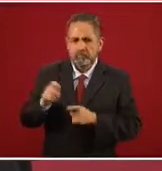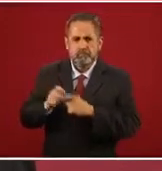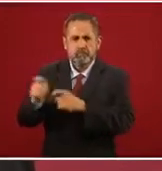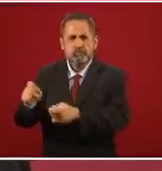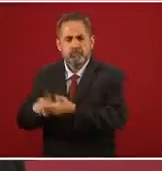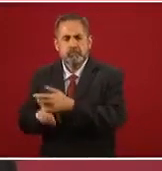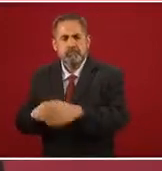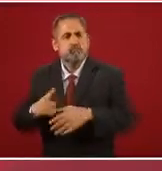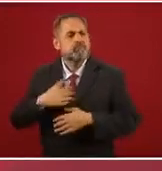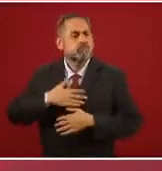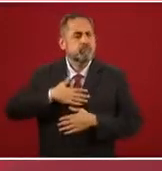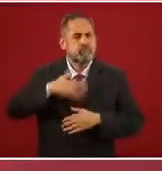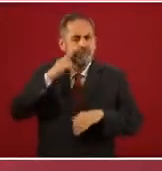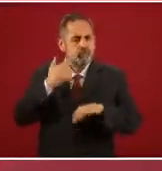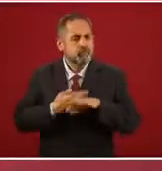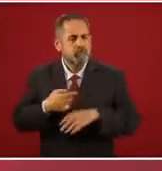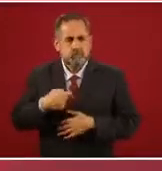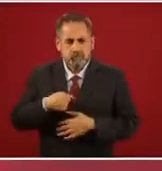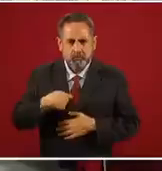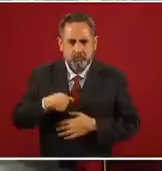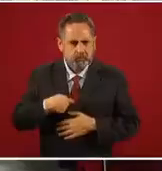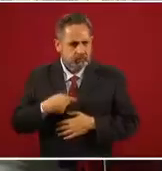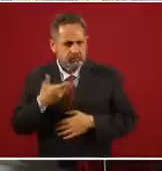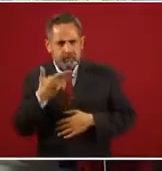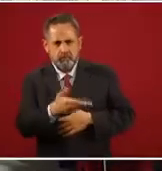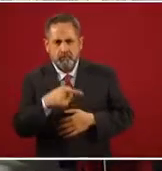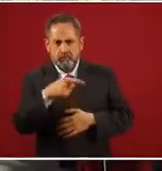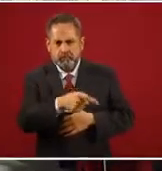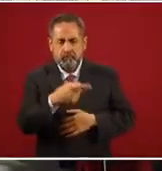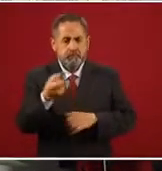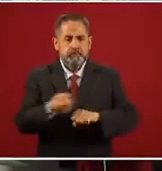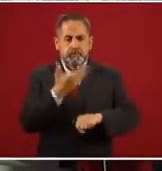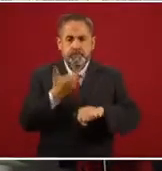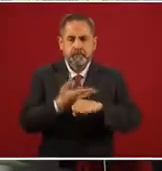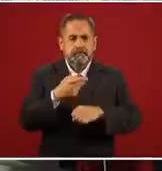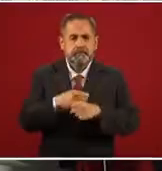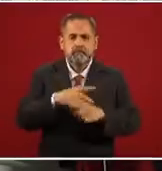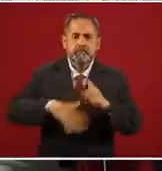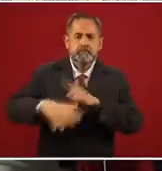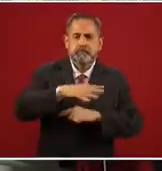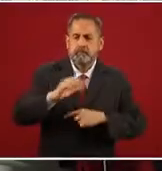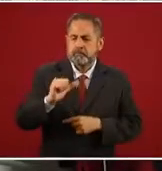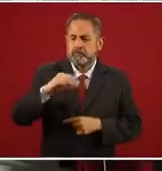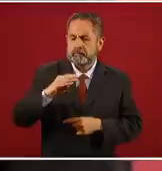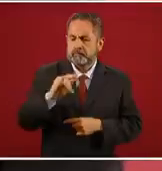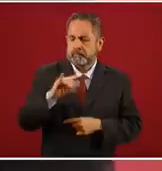a nosotros, le voy a pedir al secretario de Medio Ambiente